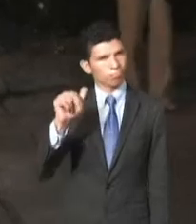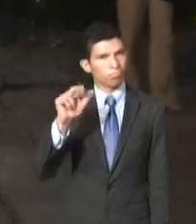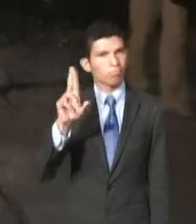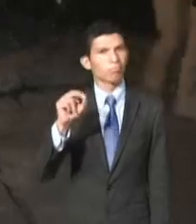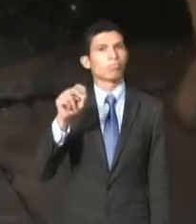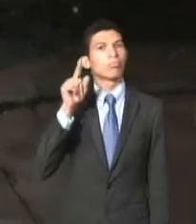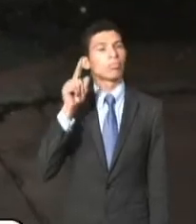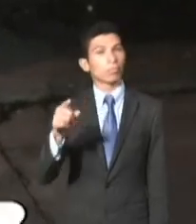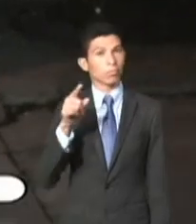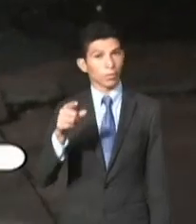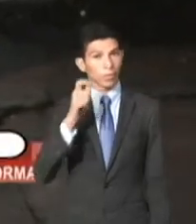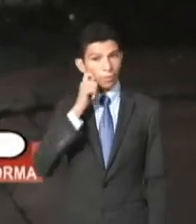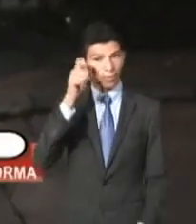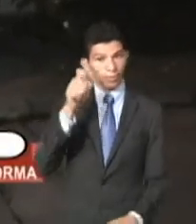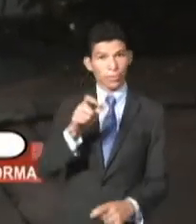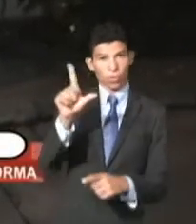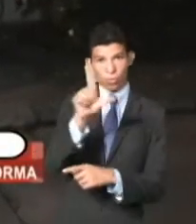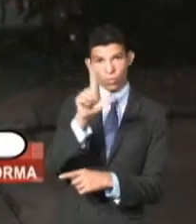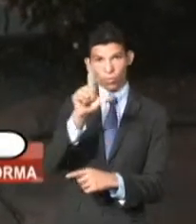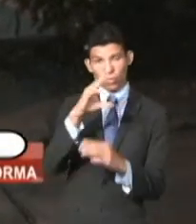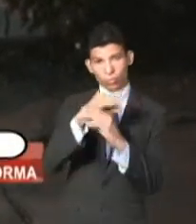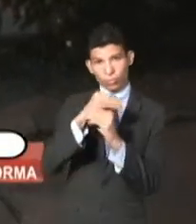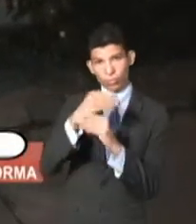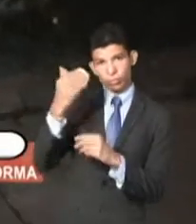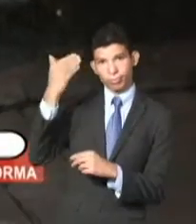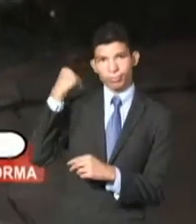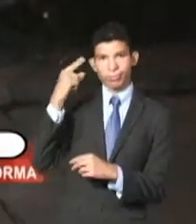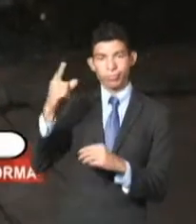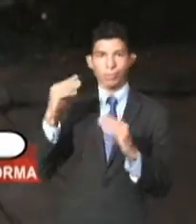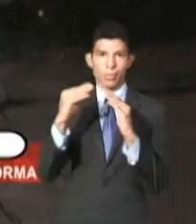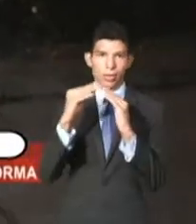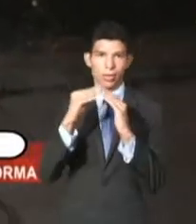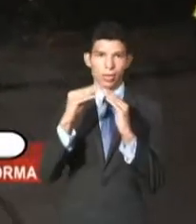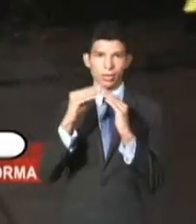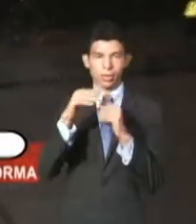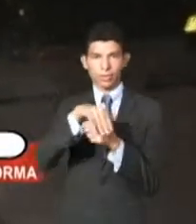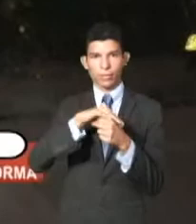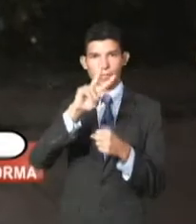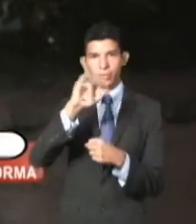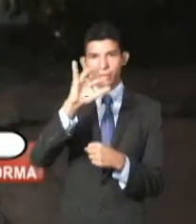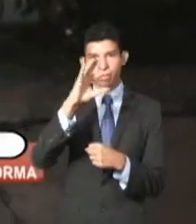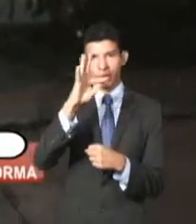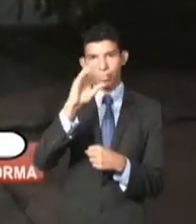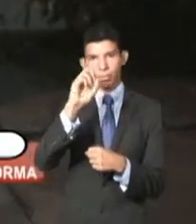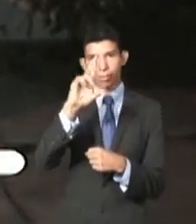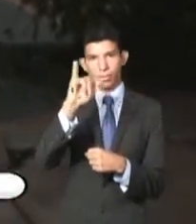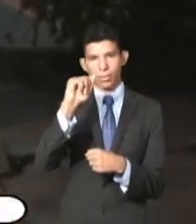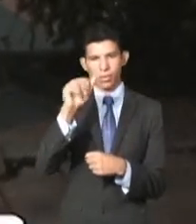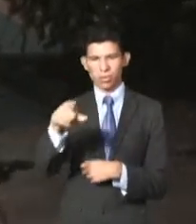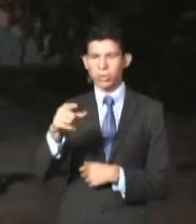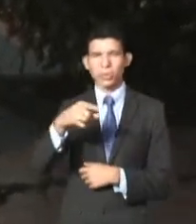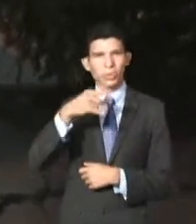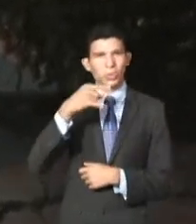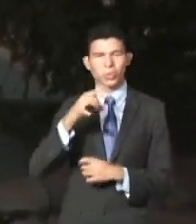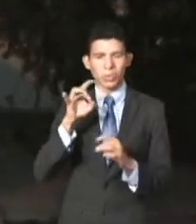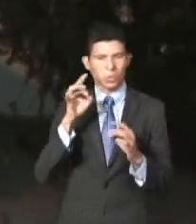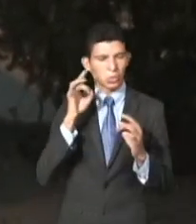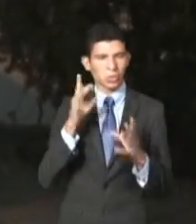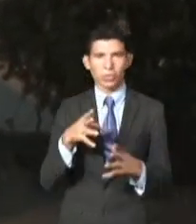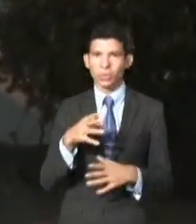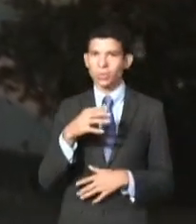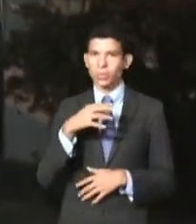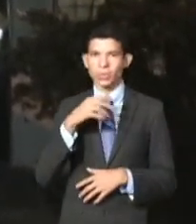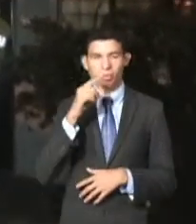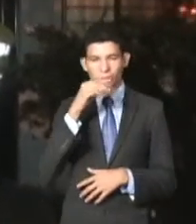en extrañas circunstancias fallado en la noche del lunes anterior en la vivienda del barrio victoria del municipio de tuluá el cuerpo sin vida de un hombre en avanzado estado de